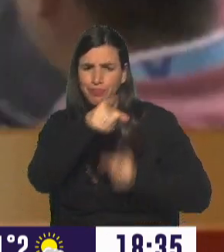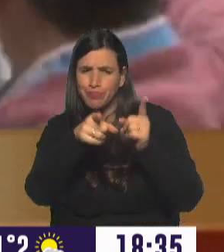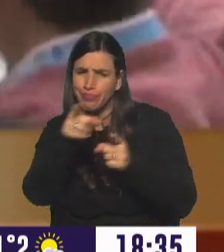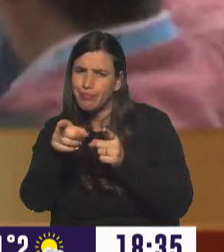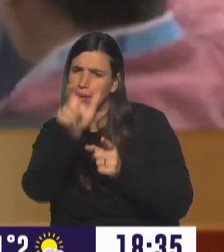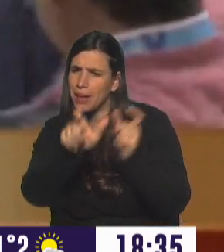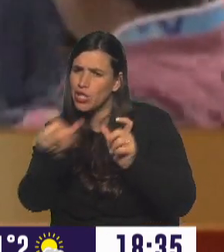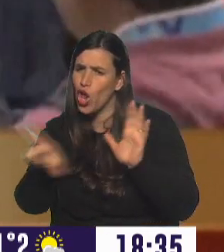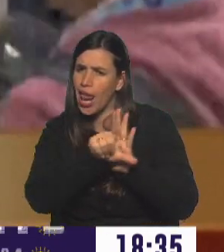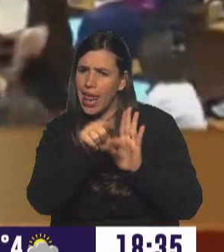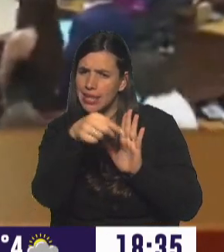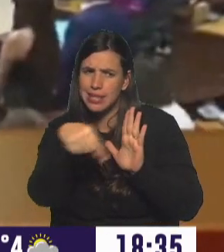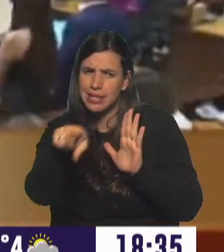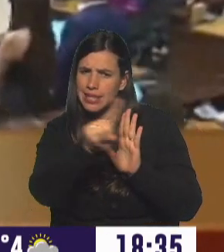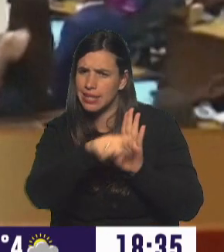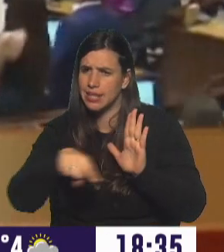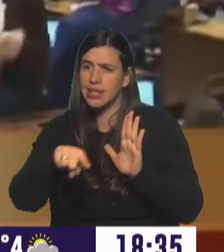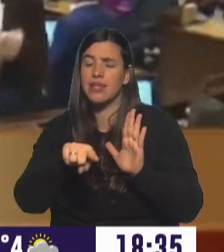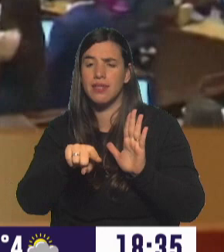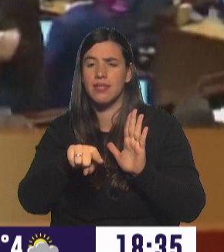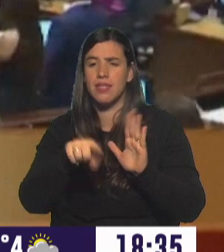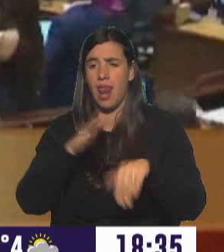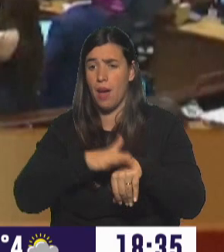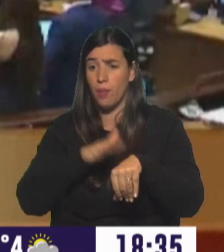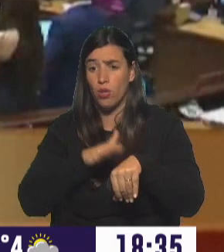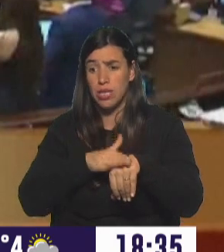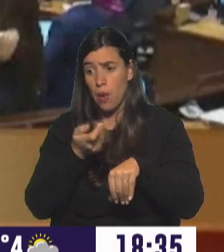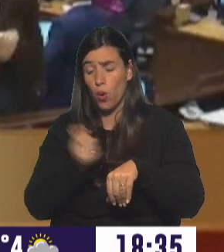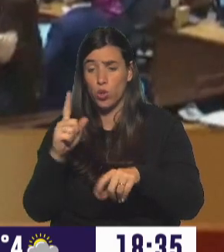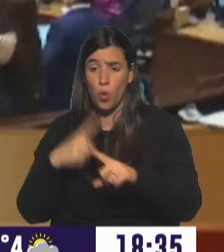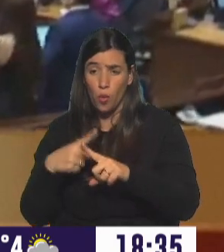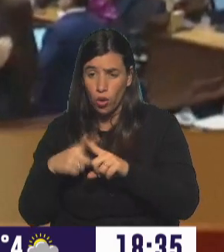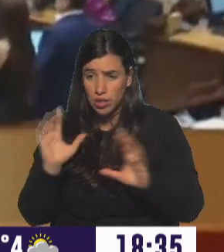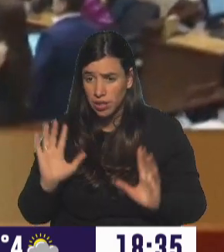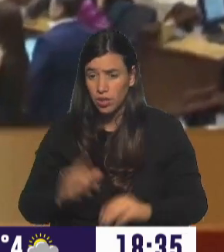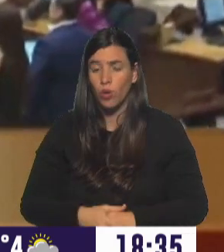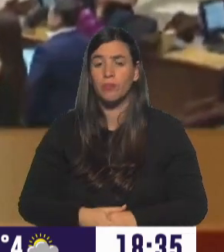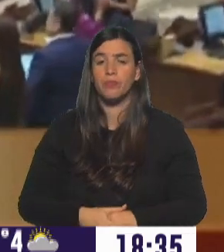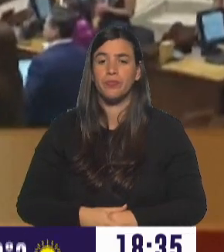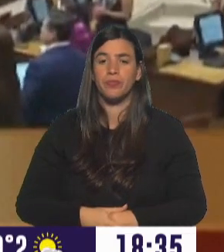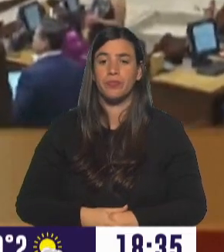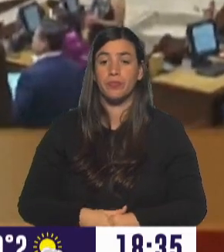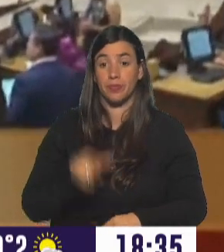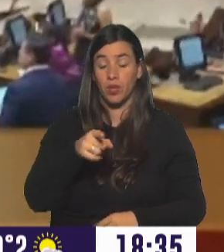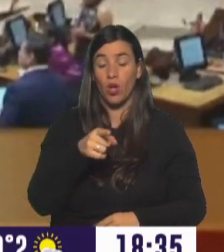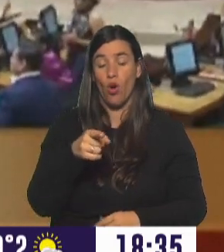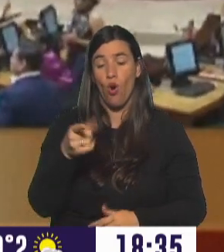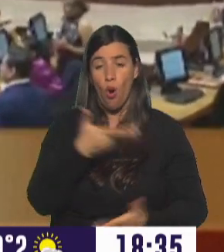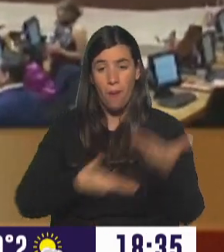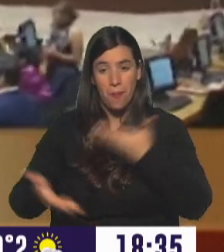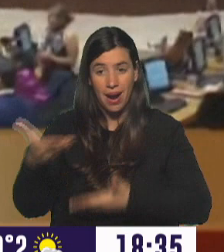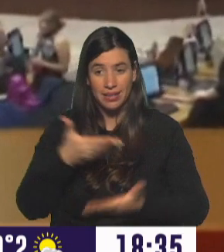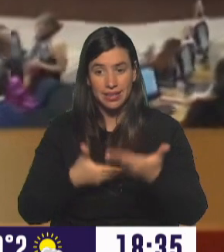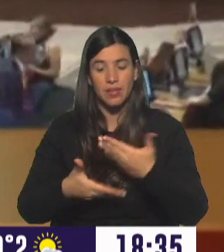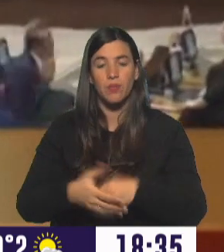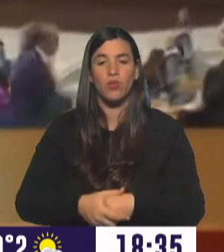llevaron adelante esta iniciativa de juicio político. Si te parece, Diana, compartimos. Dale, hablando de eso, nos das